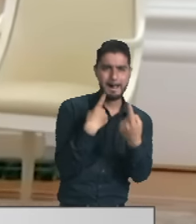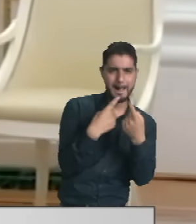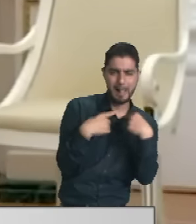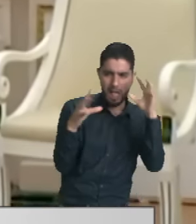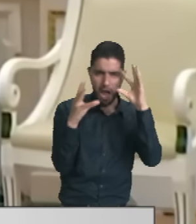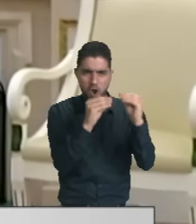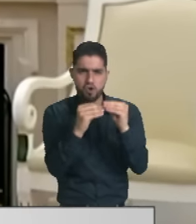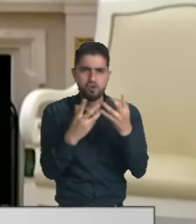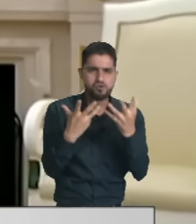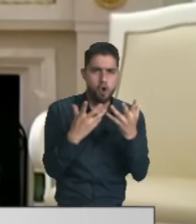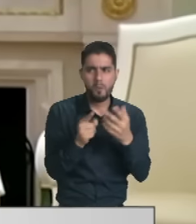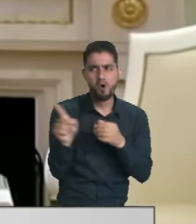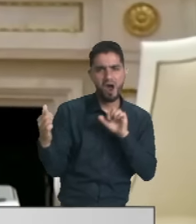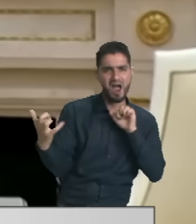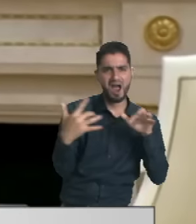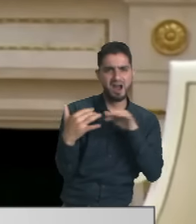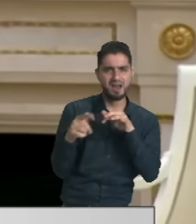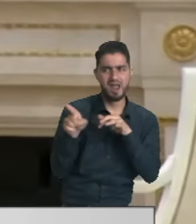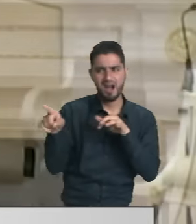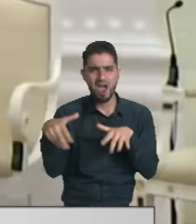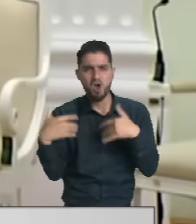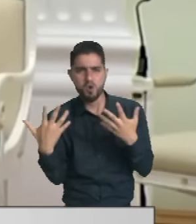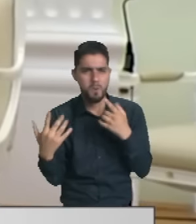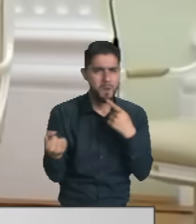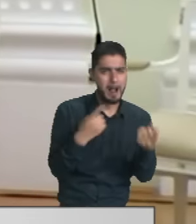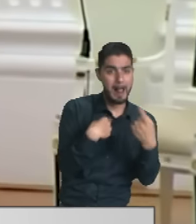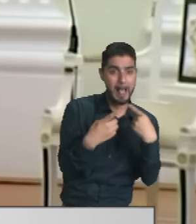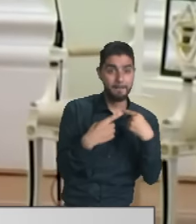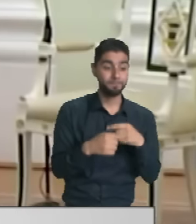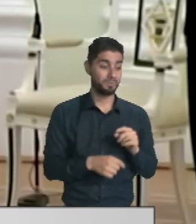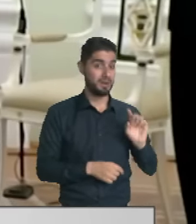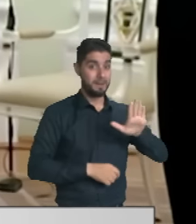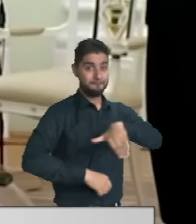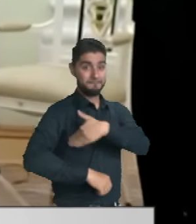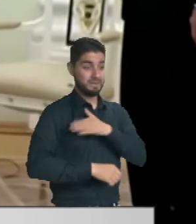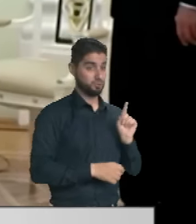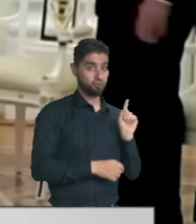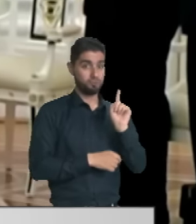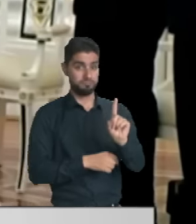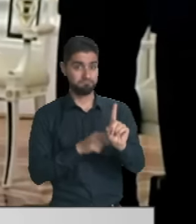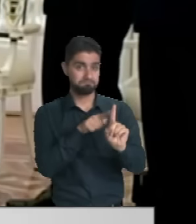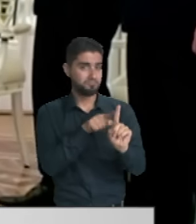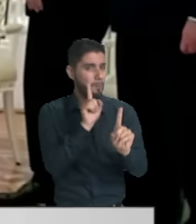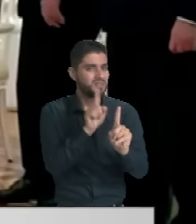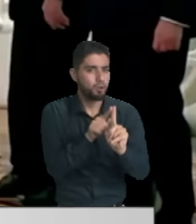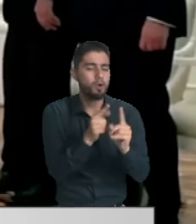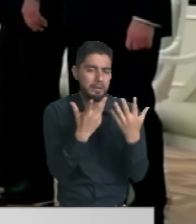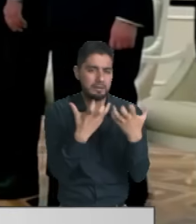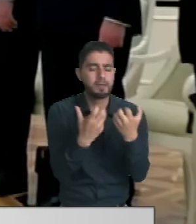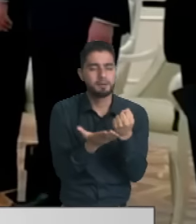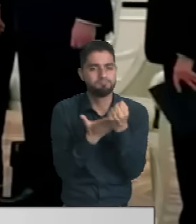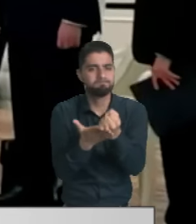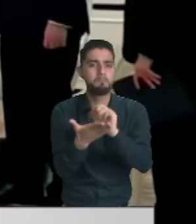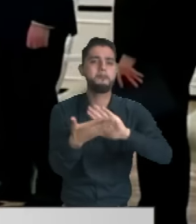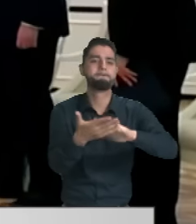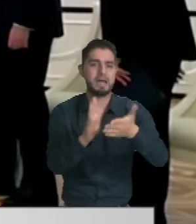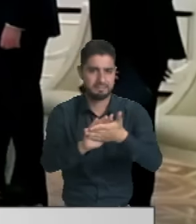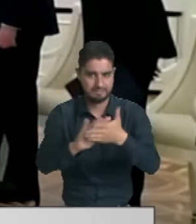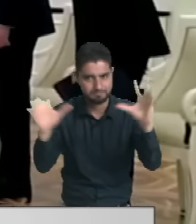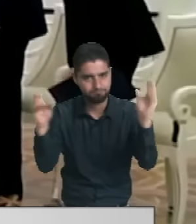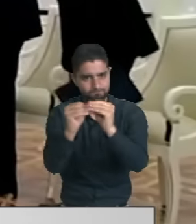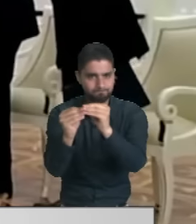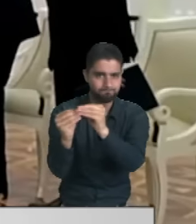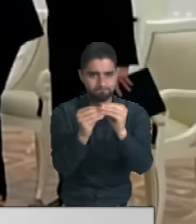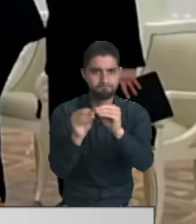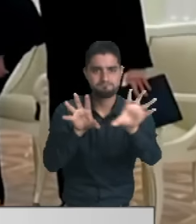bilateral. Según el ministro, quien pertenece a la Unión Europea, buscará la paz entre ambos países, por lo que inició su misión de paz en